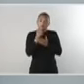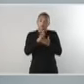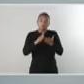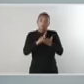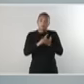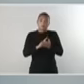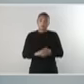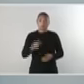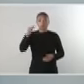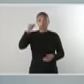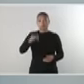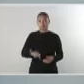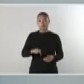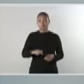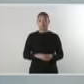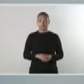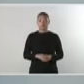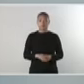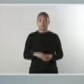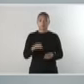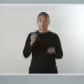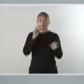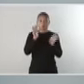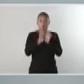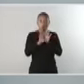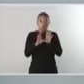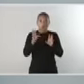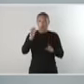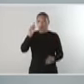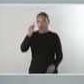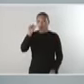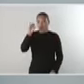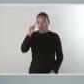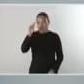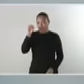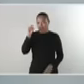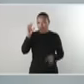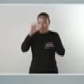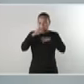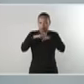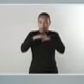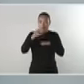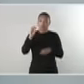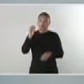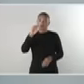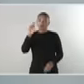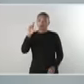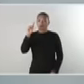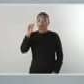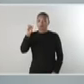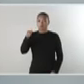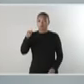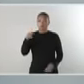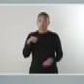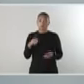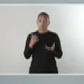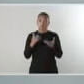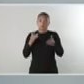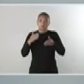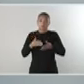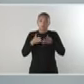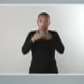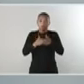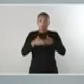hoy entre la opacidad y la corrupción navegamos En este gobierno de Tamaulipas priísta